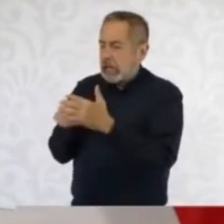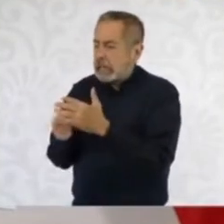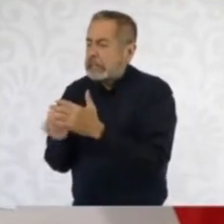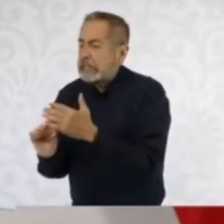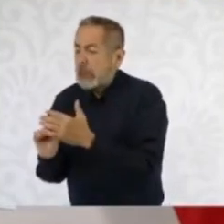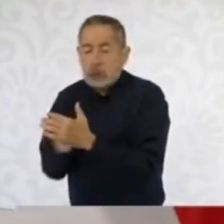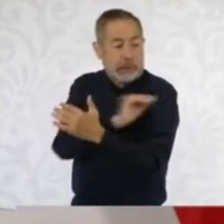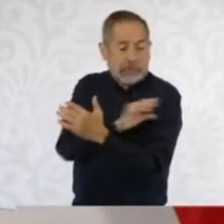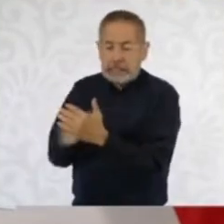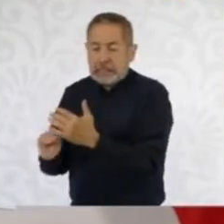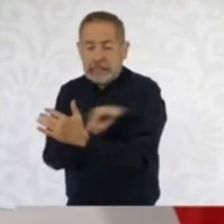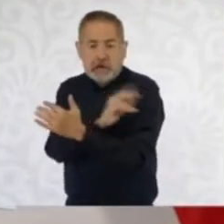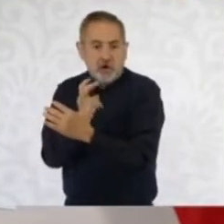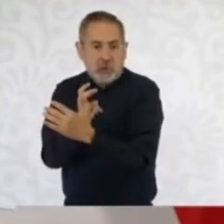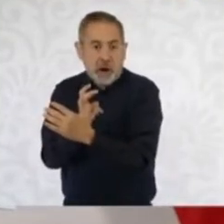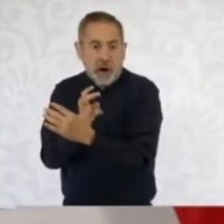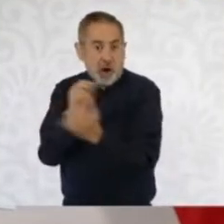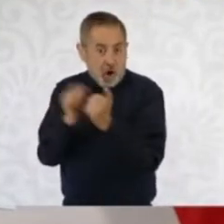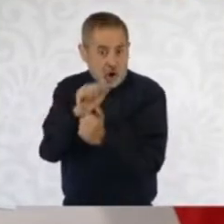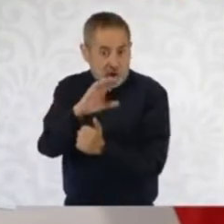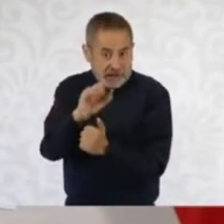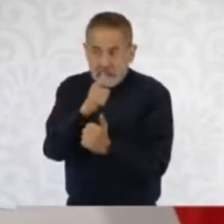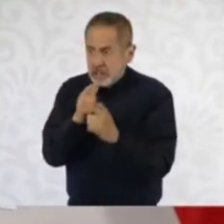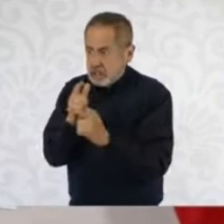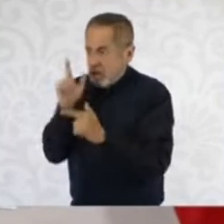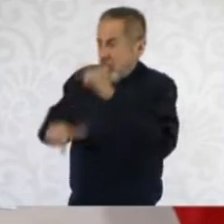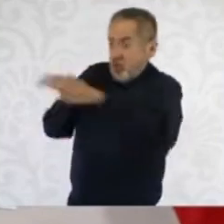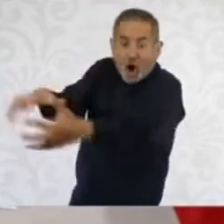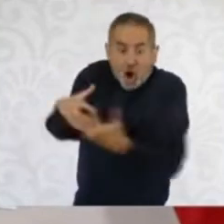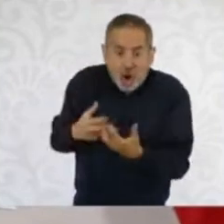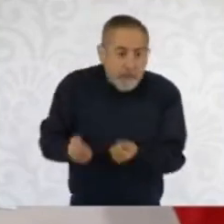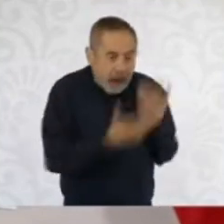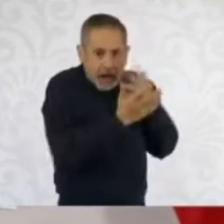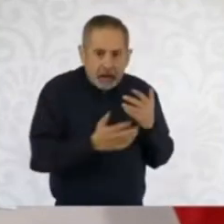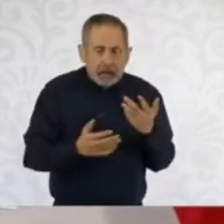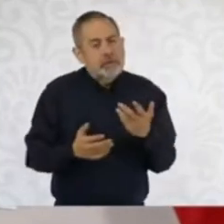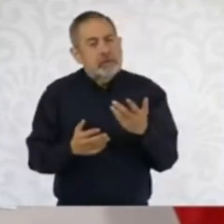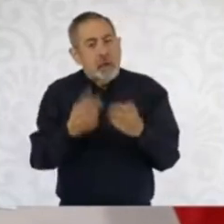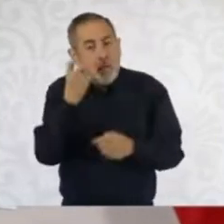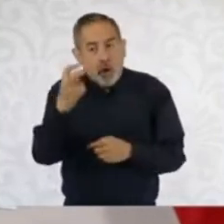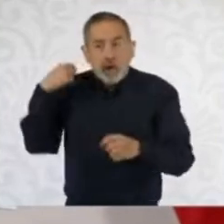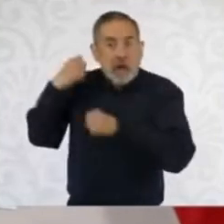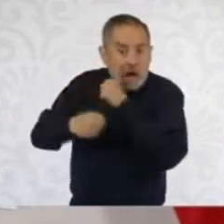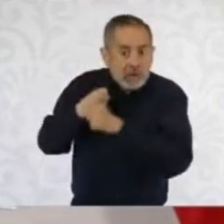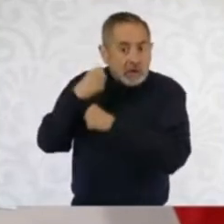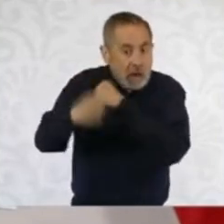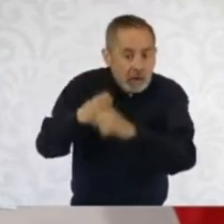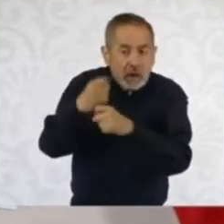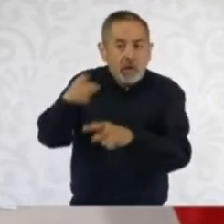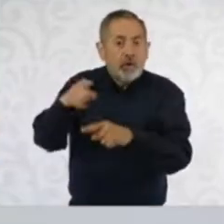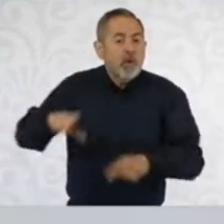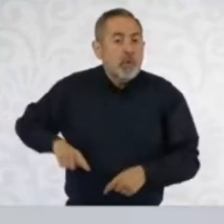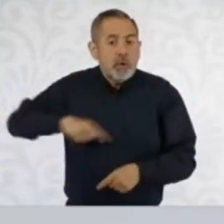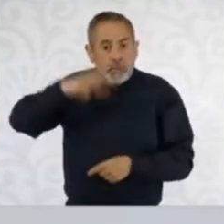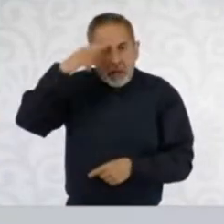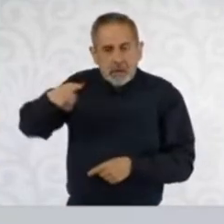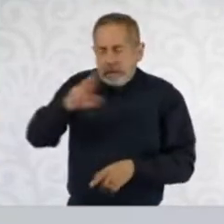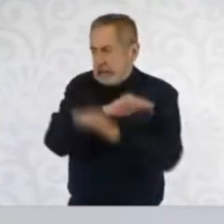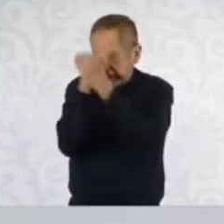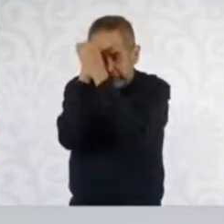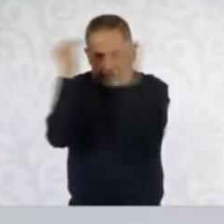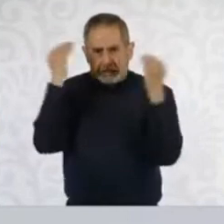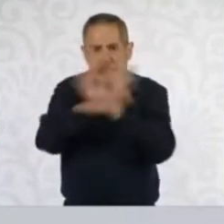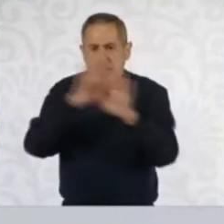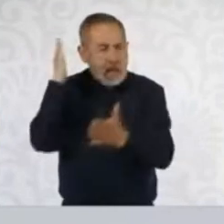Entonces, en 2018 el pueblo de México dijo, basta, basta, basta, porque además eso fue acompañado de fraudes electorales.